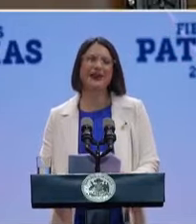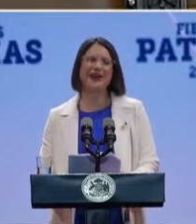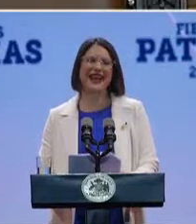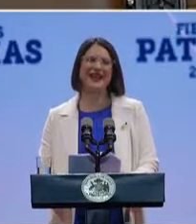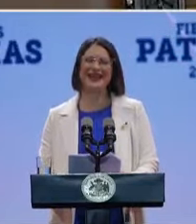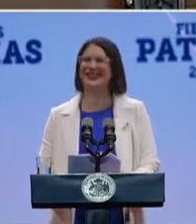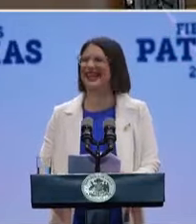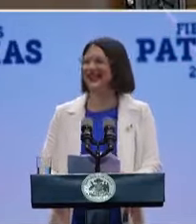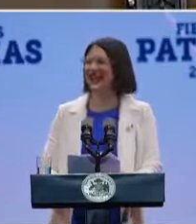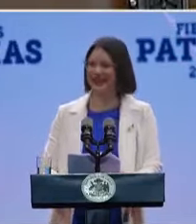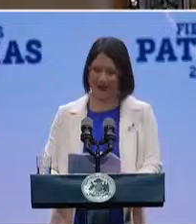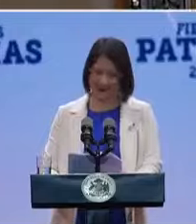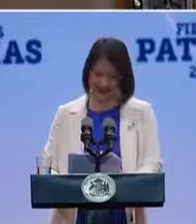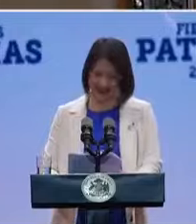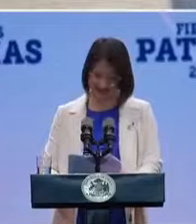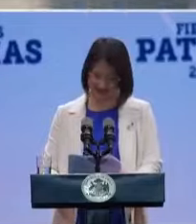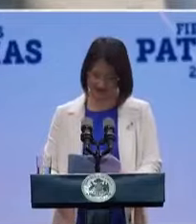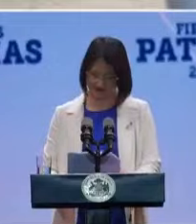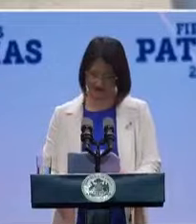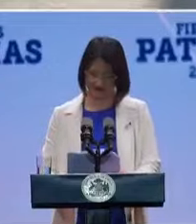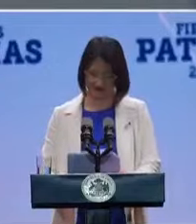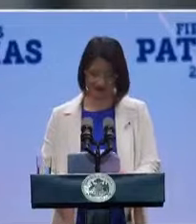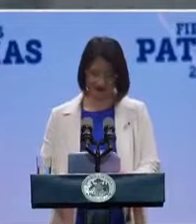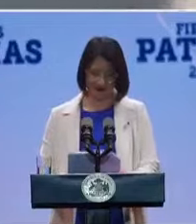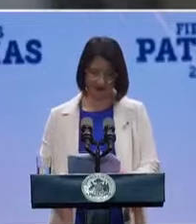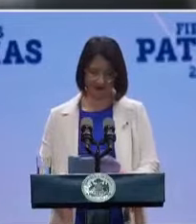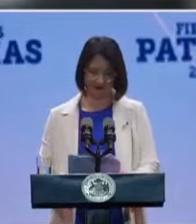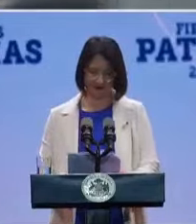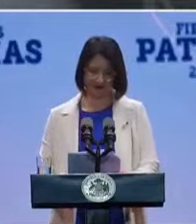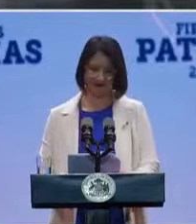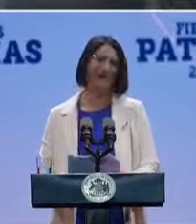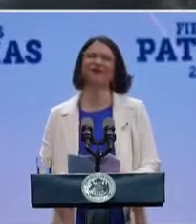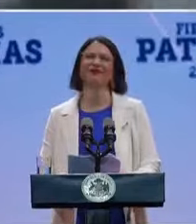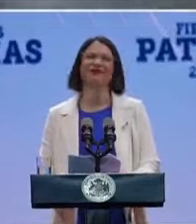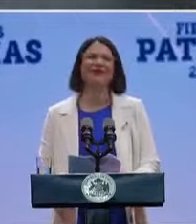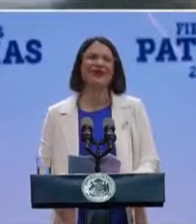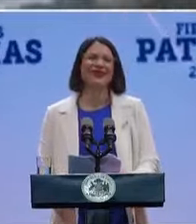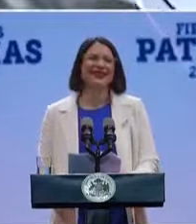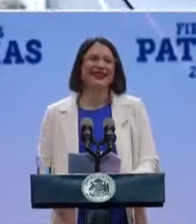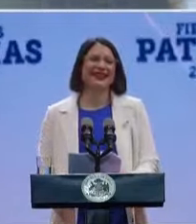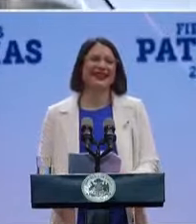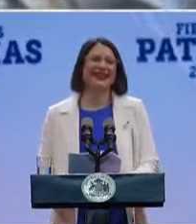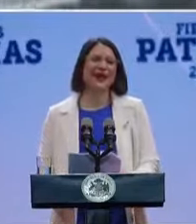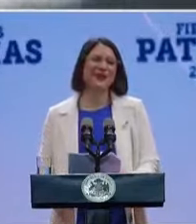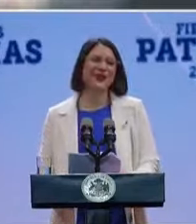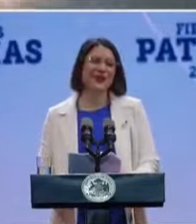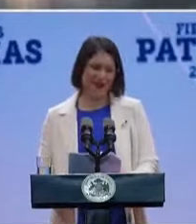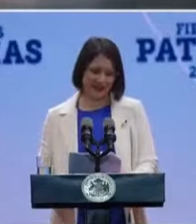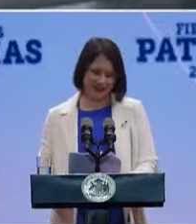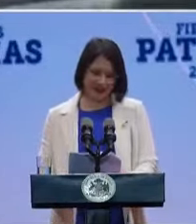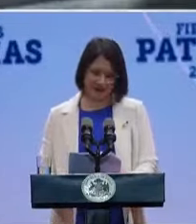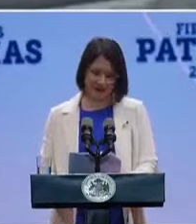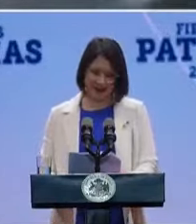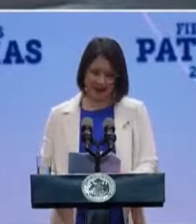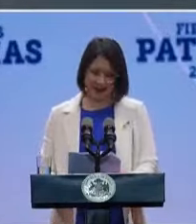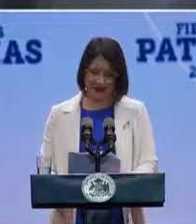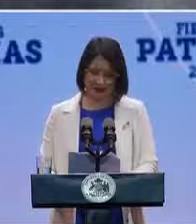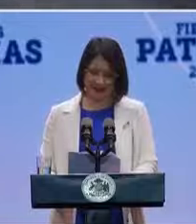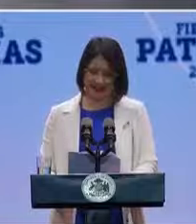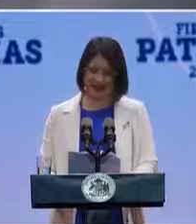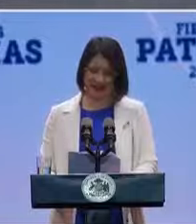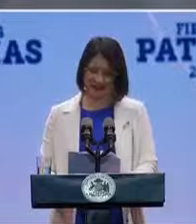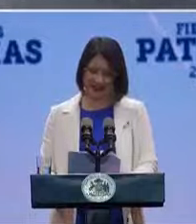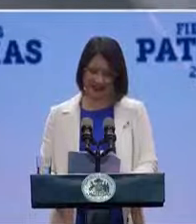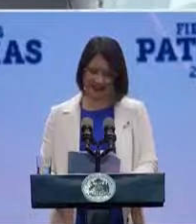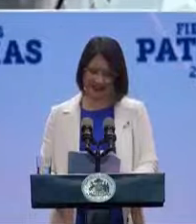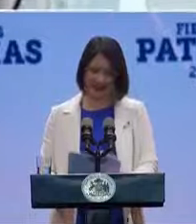igualmente. Y eso se habría alterado. Alteraciones en la tercera sala que quedaron en evidencia en testimonios de la Comisión de Ética de la Corte Suprema